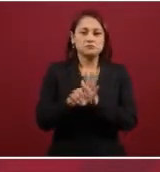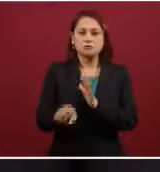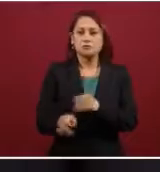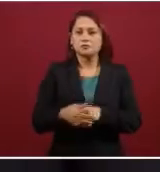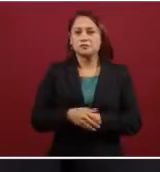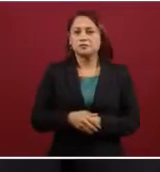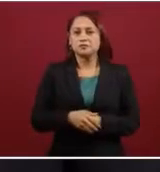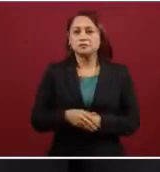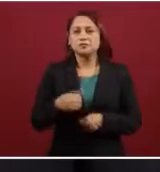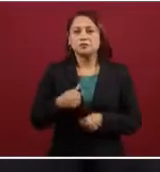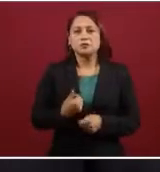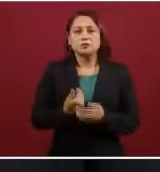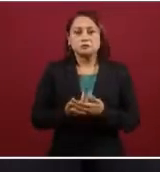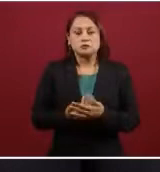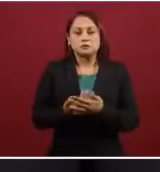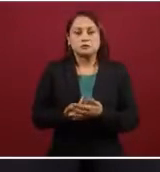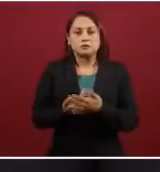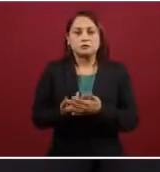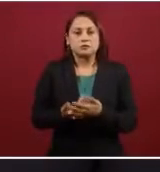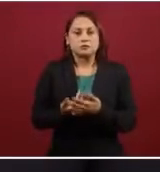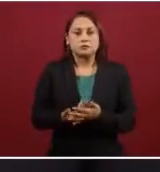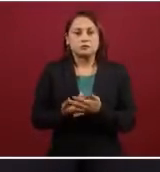nada más esperando a que llegue el sábado